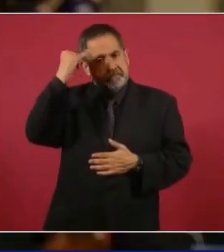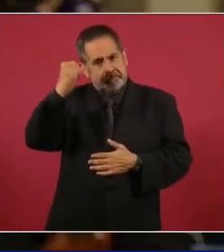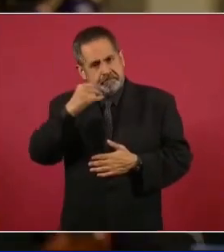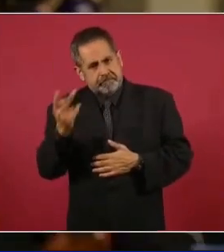¿no? Bueno, es una gran noticia, crecimiento, tenemos, a pesar de todo, condiciones de desarrollo. La pregunta muy